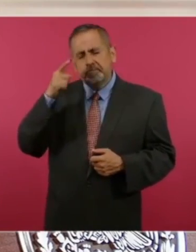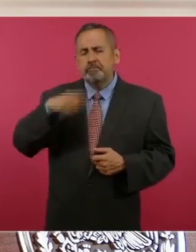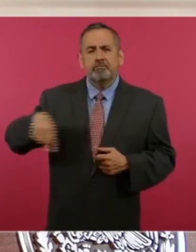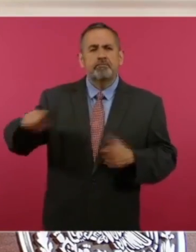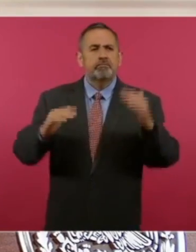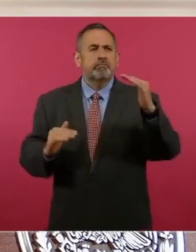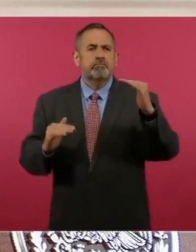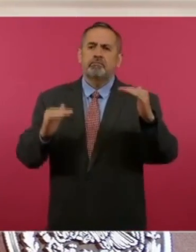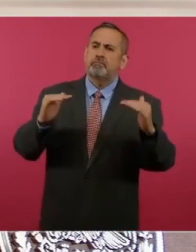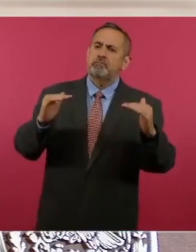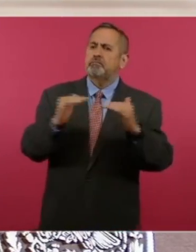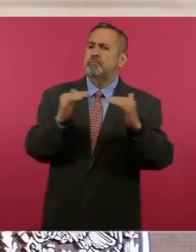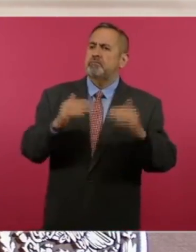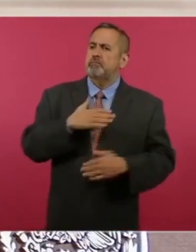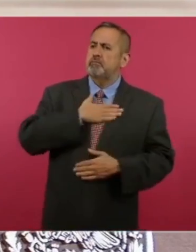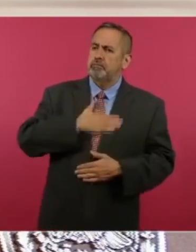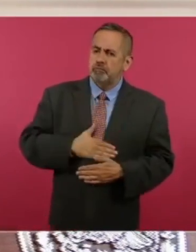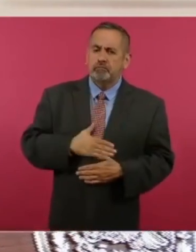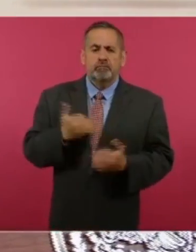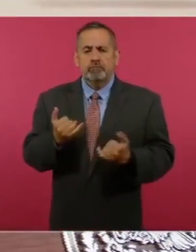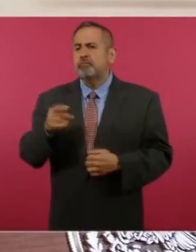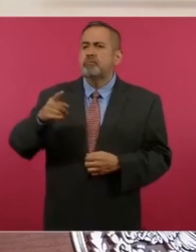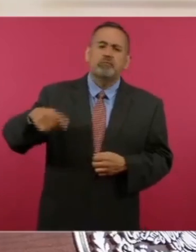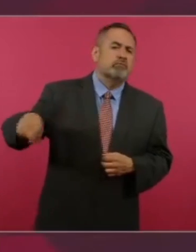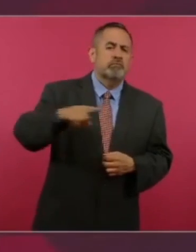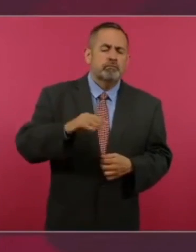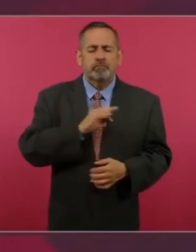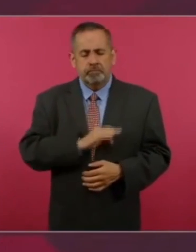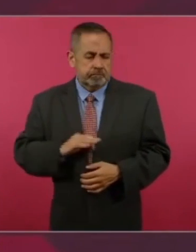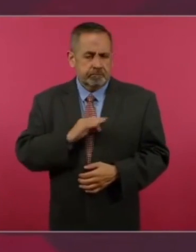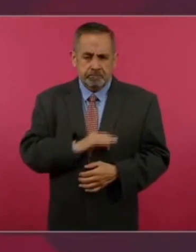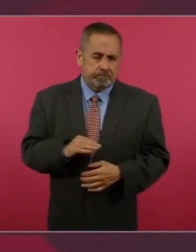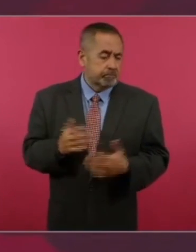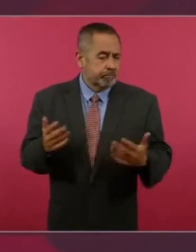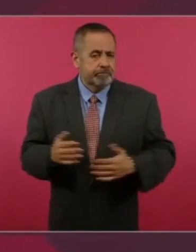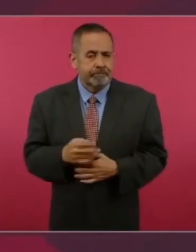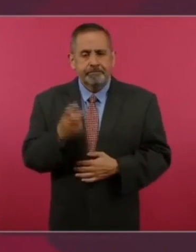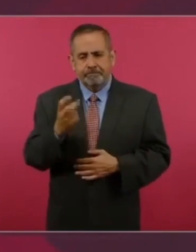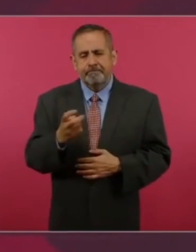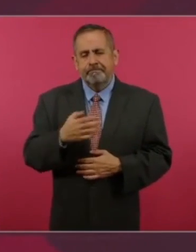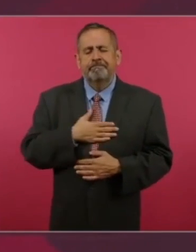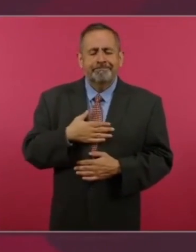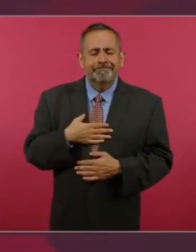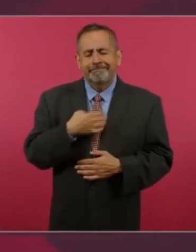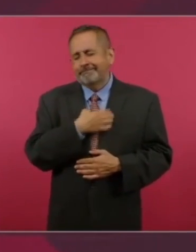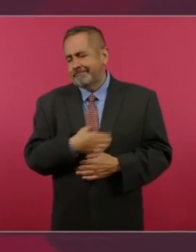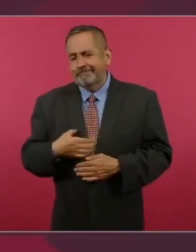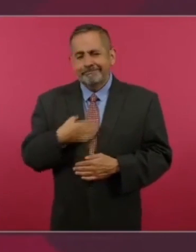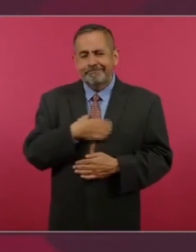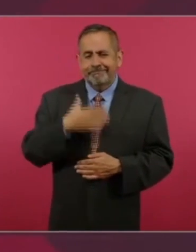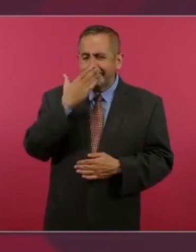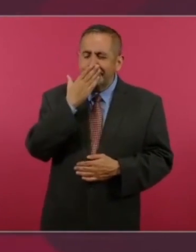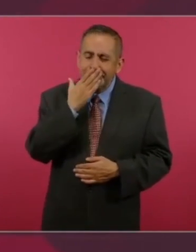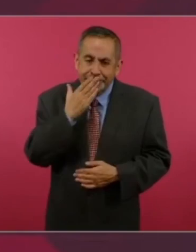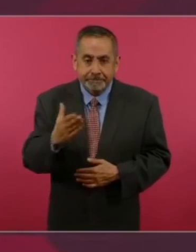lograr la justicia y la felicidad del pueblo. Y por eso estoy muy contento. Y